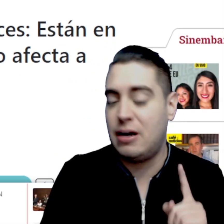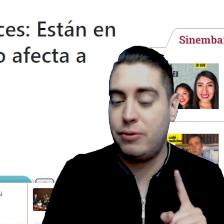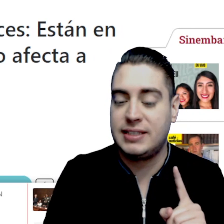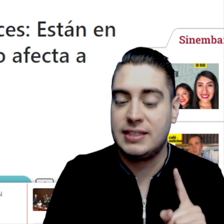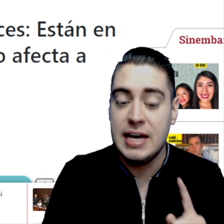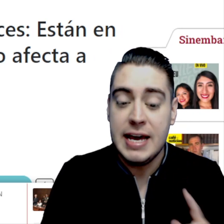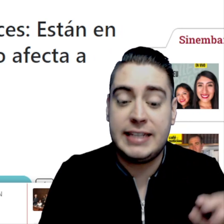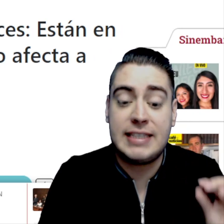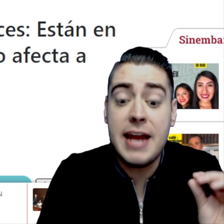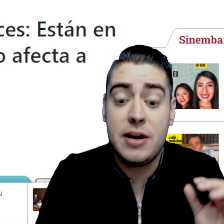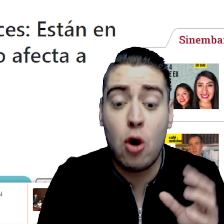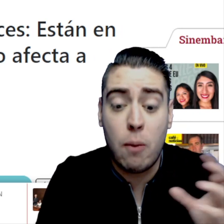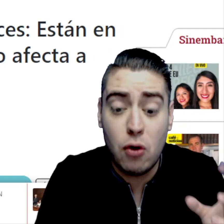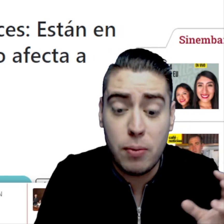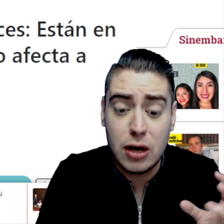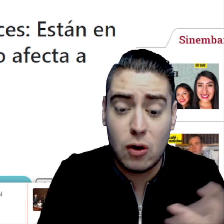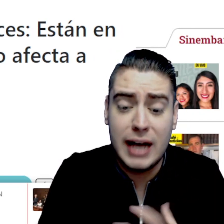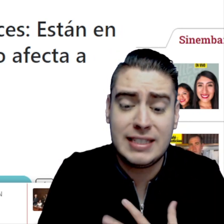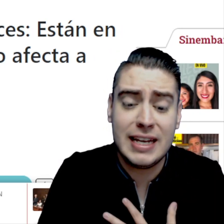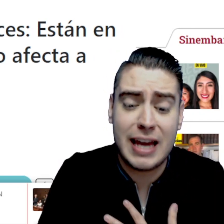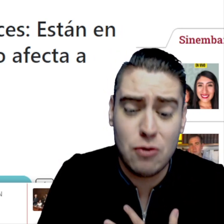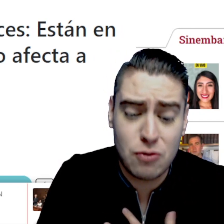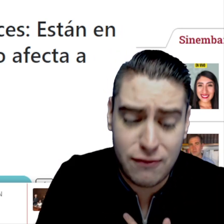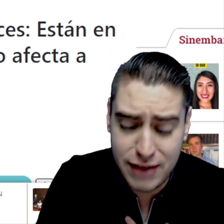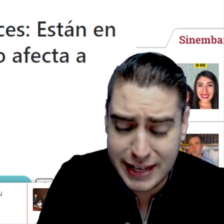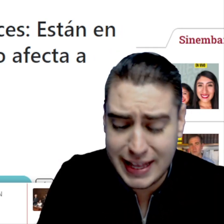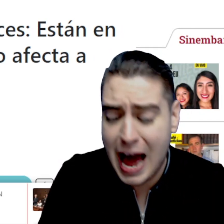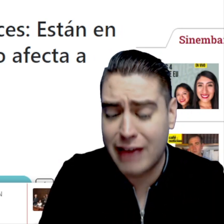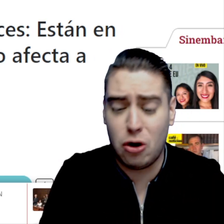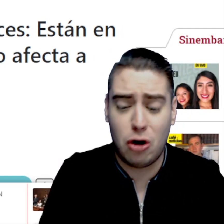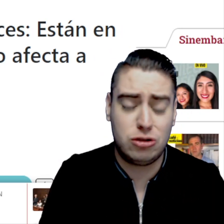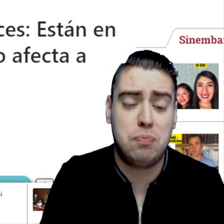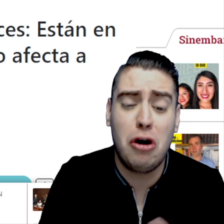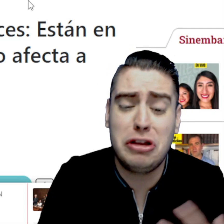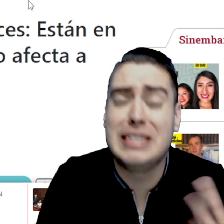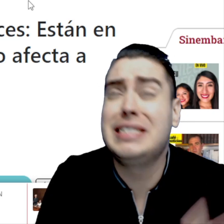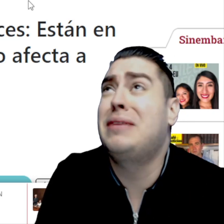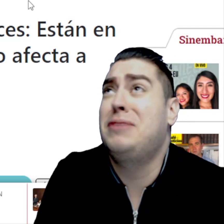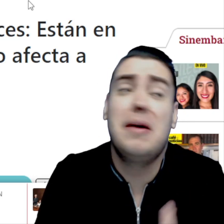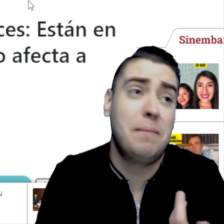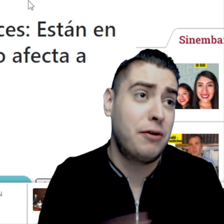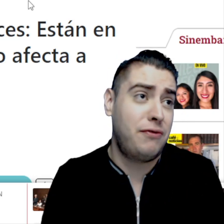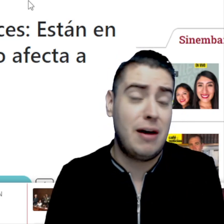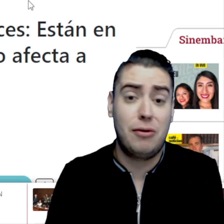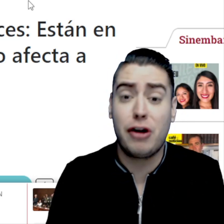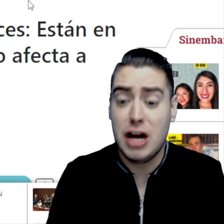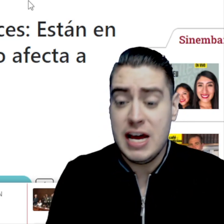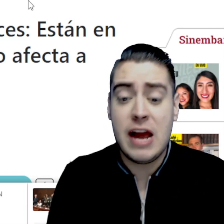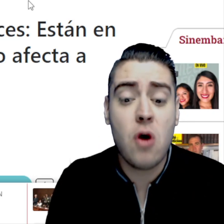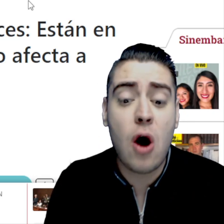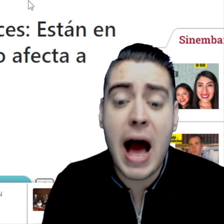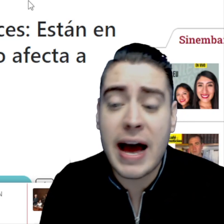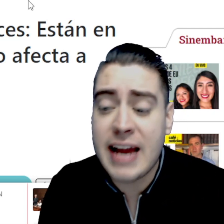advierte a jueces están en ojo público hacen que uno afecte a todos pórtense bien Por favor